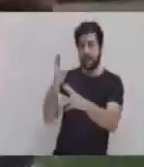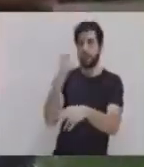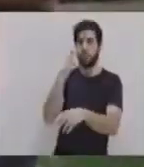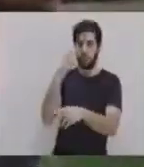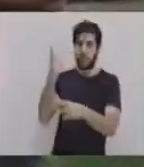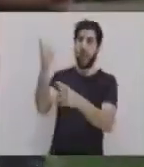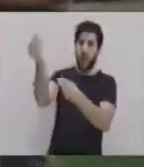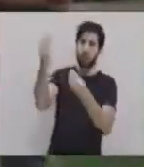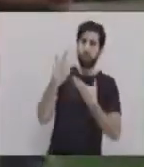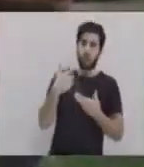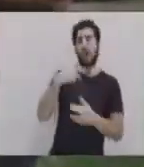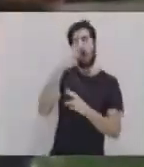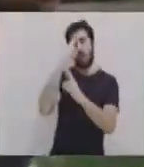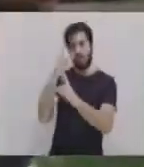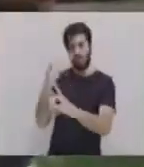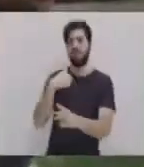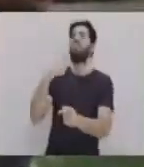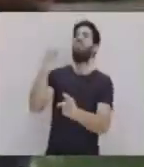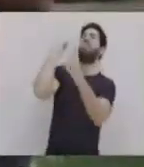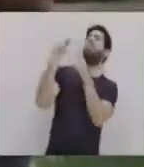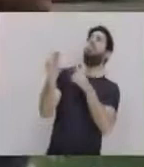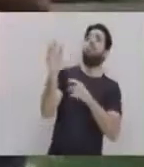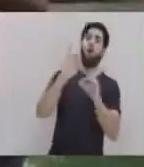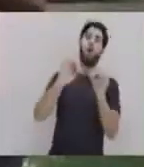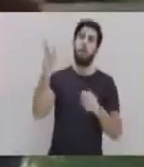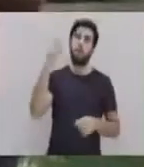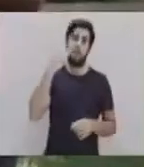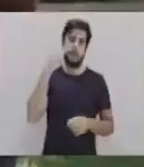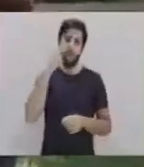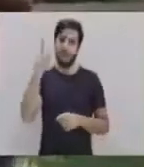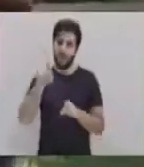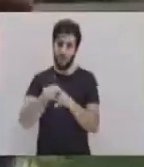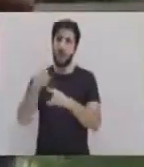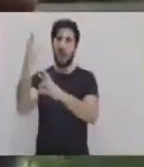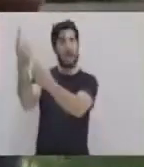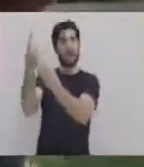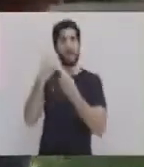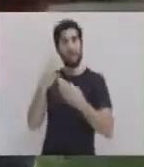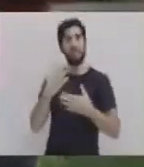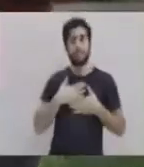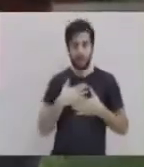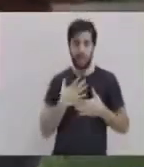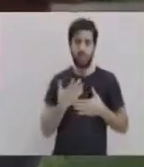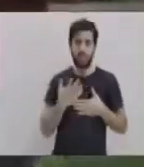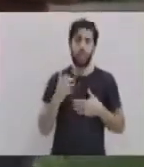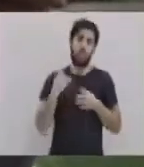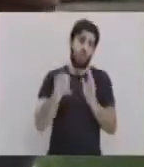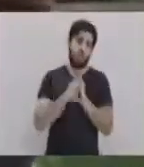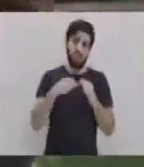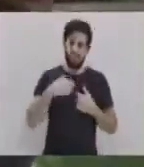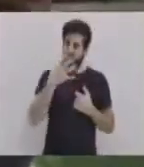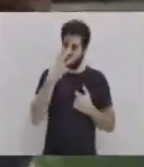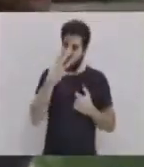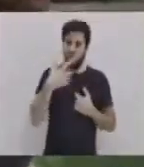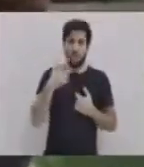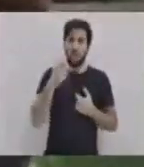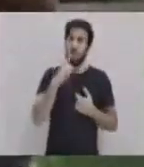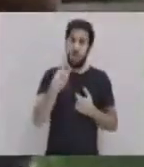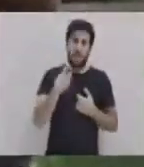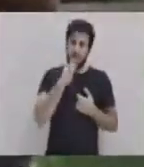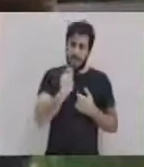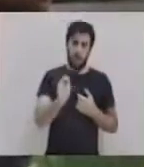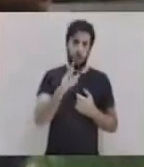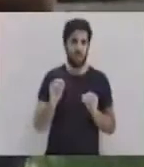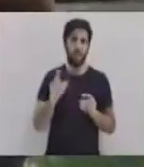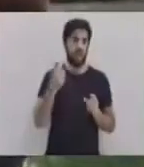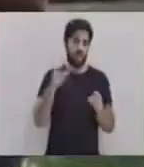pilar, por ejemplo, de la comunicación asertiva pues es siempre estar en calma, ¿verdad? Exacto. Porque como usted dice, no con enojo, no con molestia y muchas